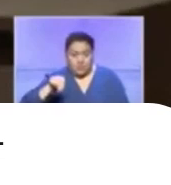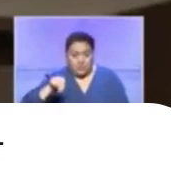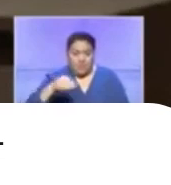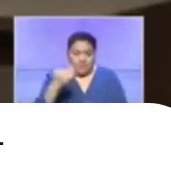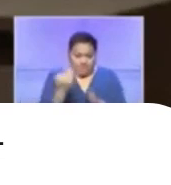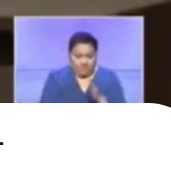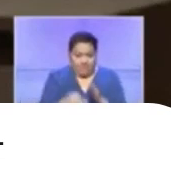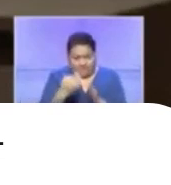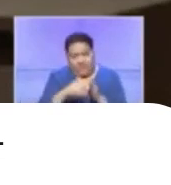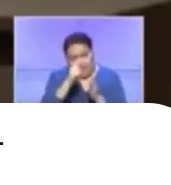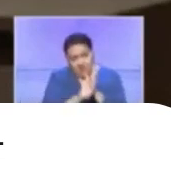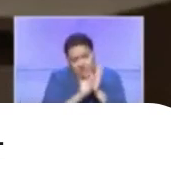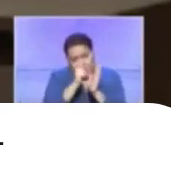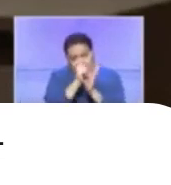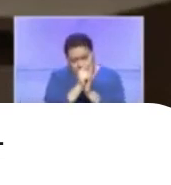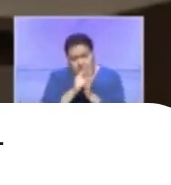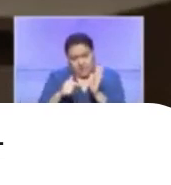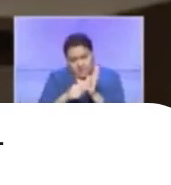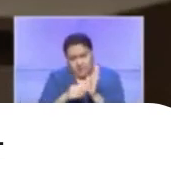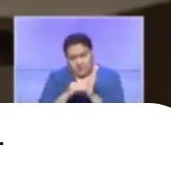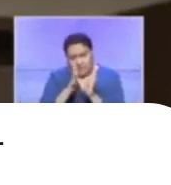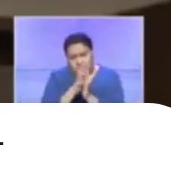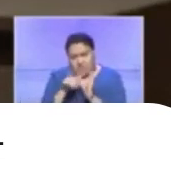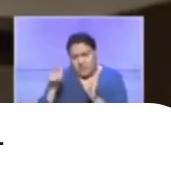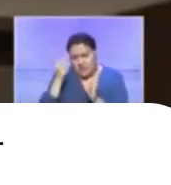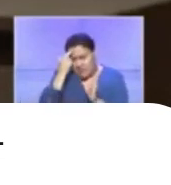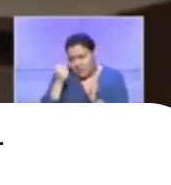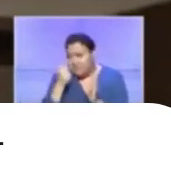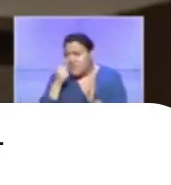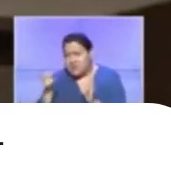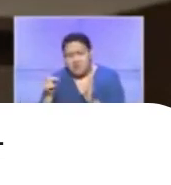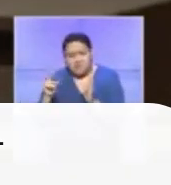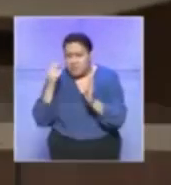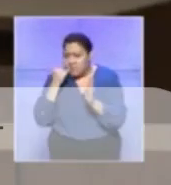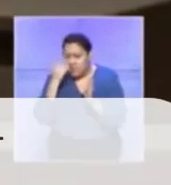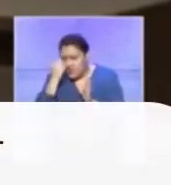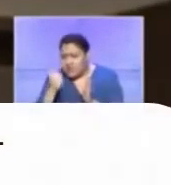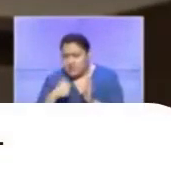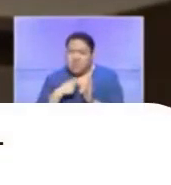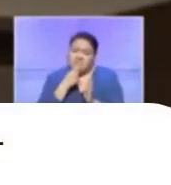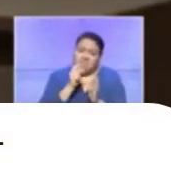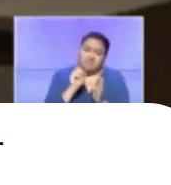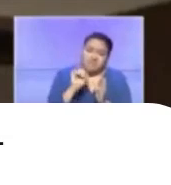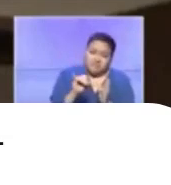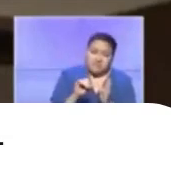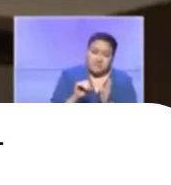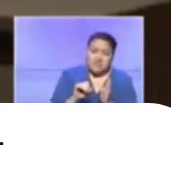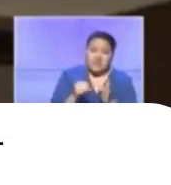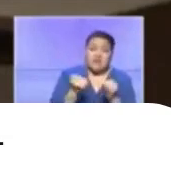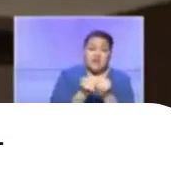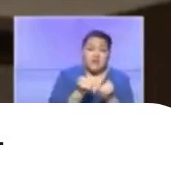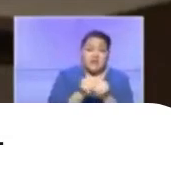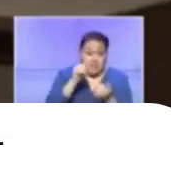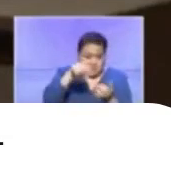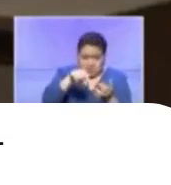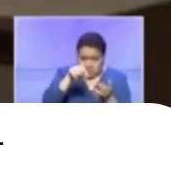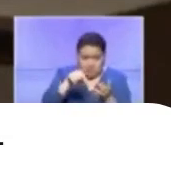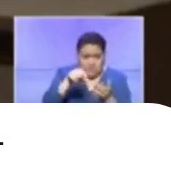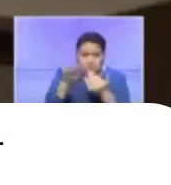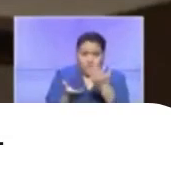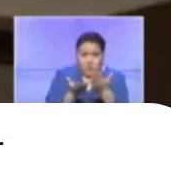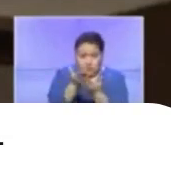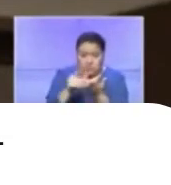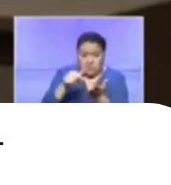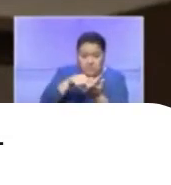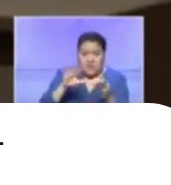INE. El tribunal resolvió confirmar la designación, como les comentábamos, y pues aprobó con 4 votos a favor y 1 en